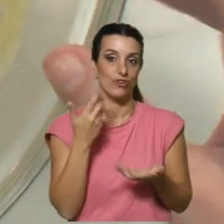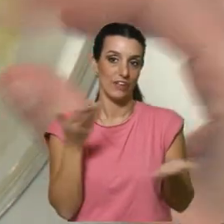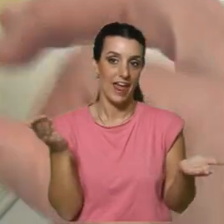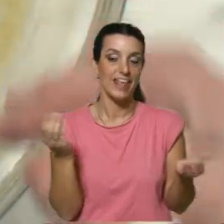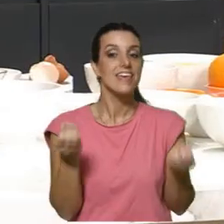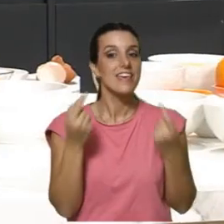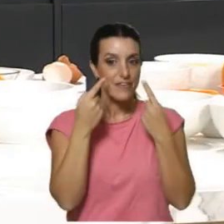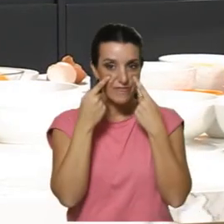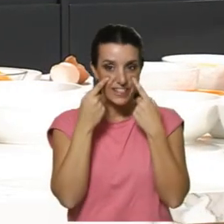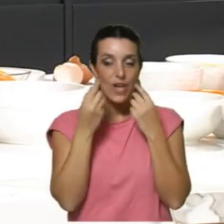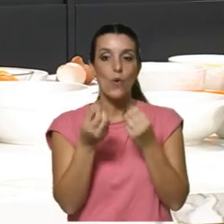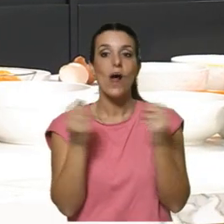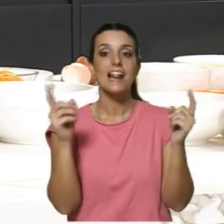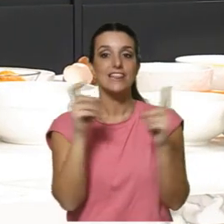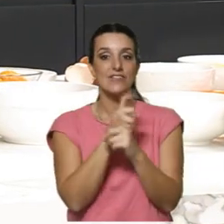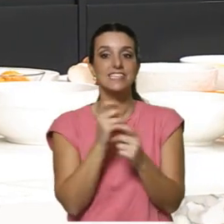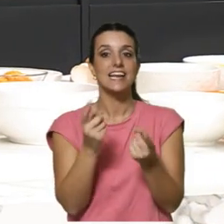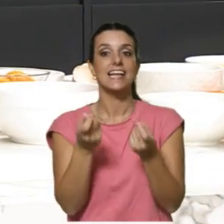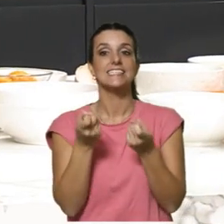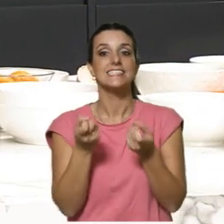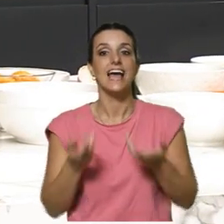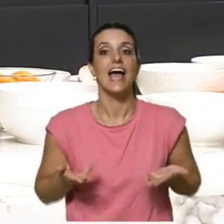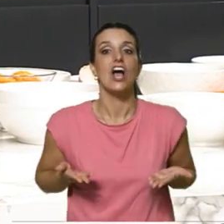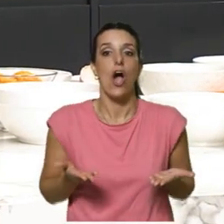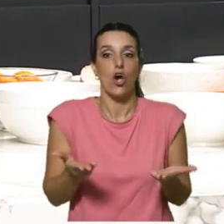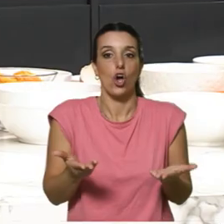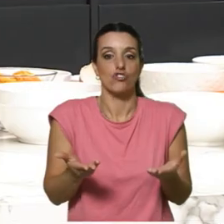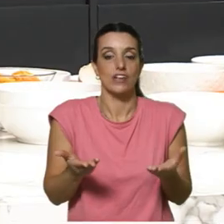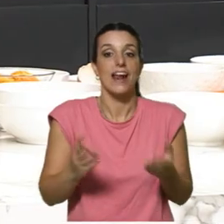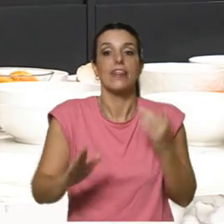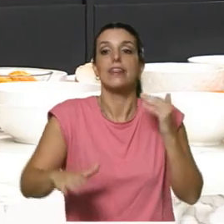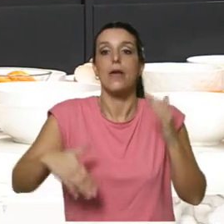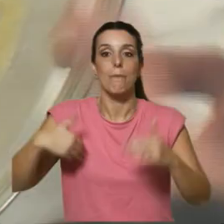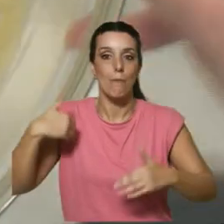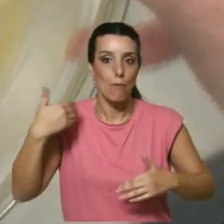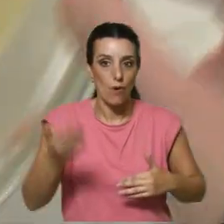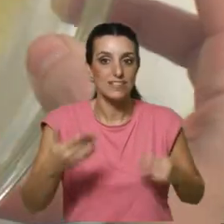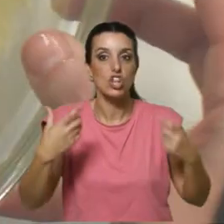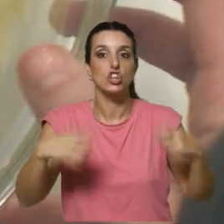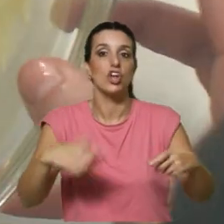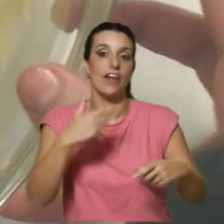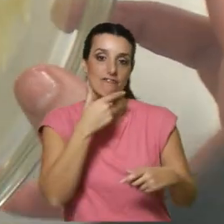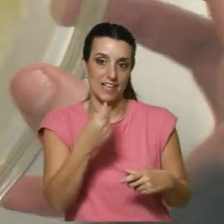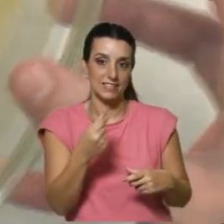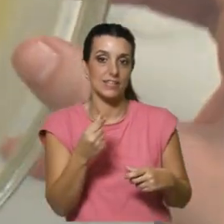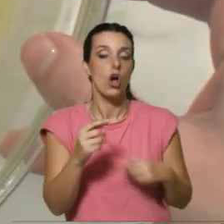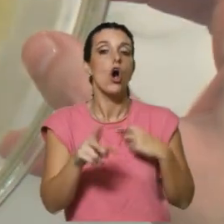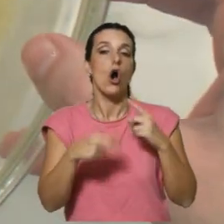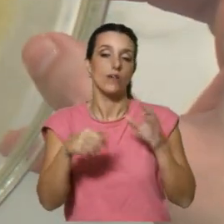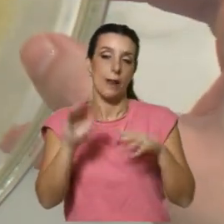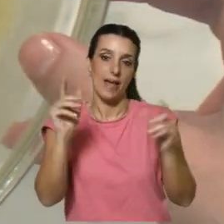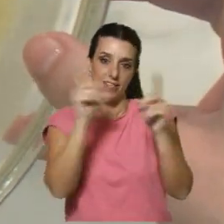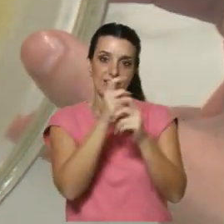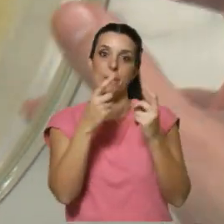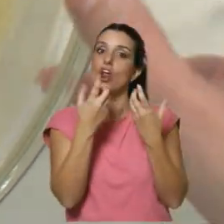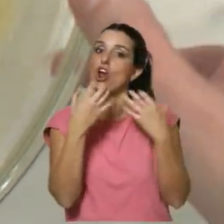Viste que acá lo único que tiene de complicado es esto que tenés que asar el zapallo. Después el resto. Es una torta re fácil. Hay otras más complicadas, pero yo no te